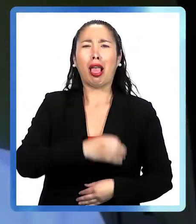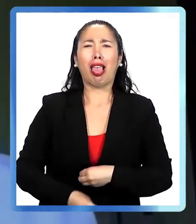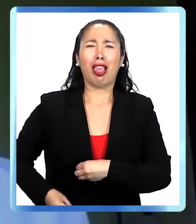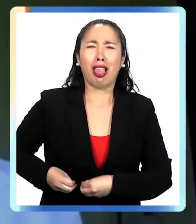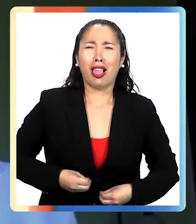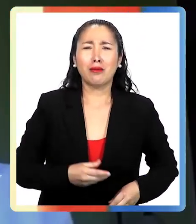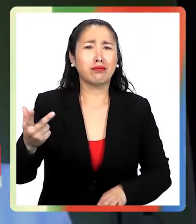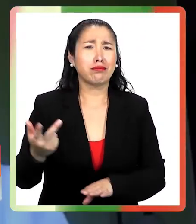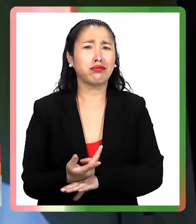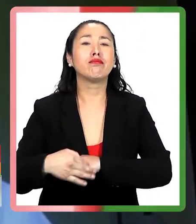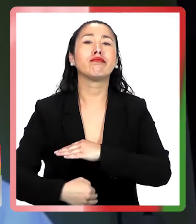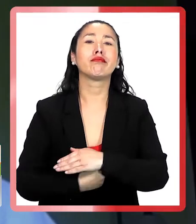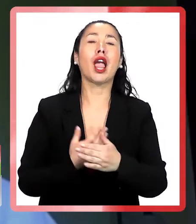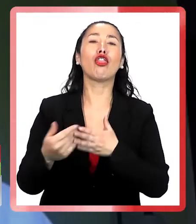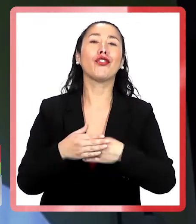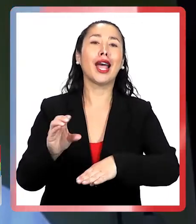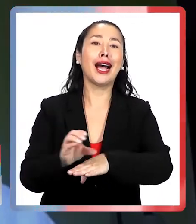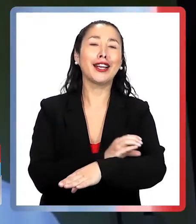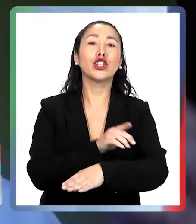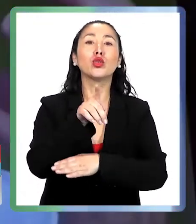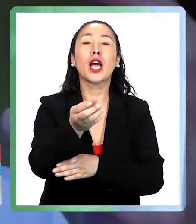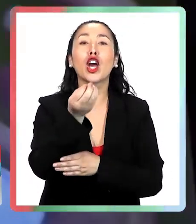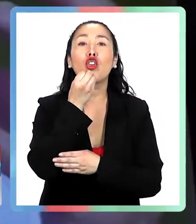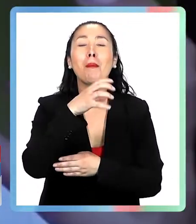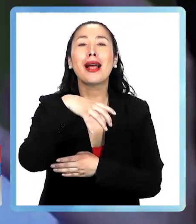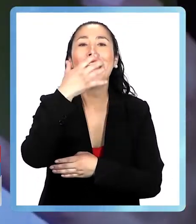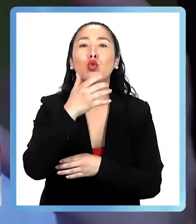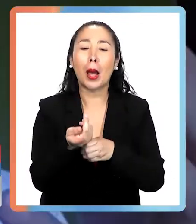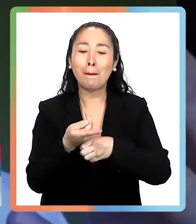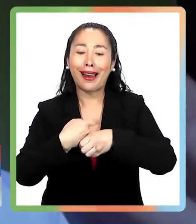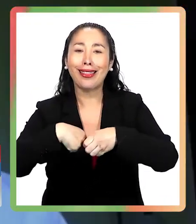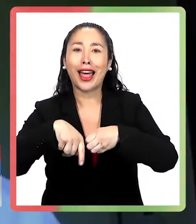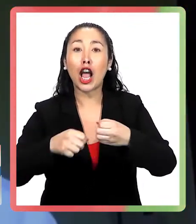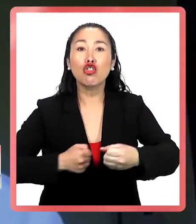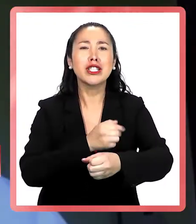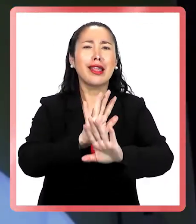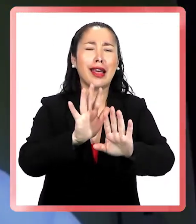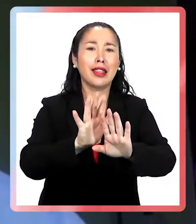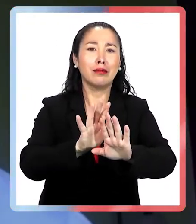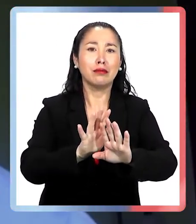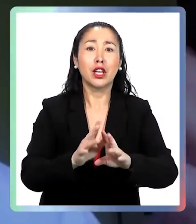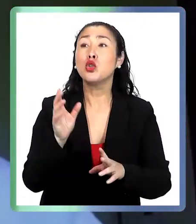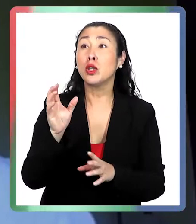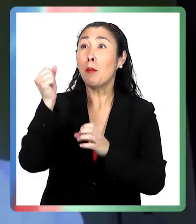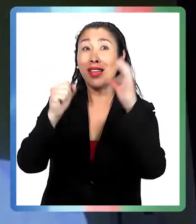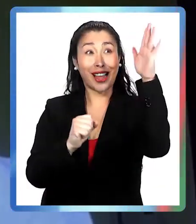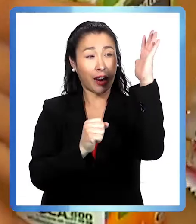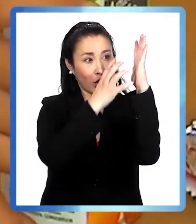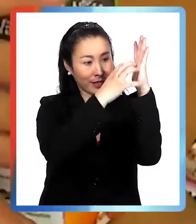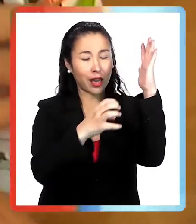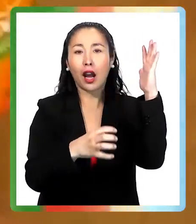y entra direchito a la grasa. Por lo tanto, usted cómase la fruta cruda, pelada. O sea, si es orgánica, con cáscara.